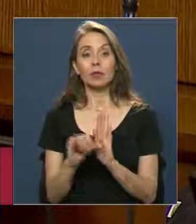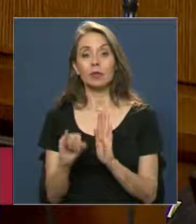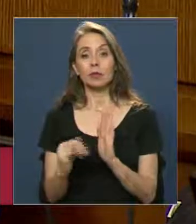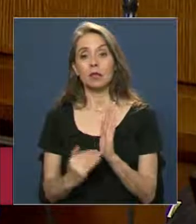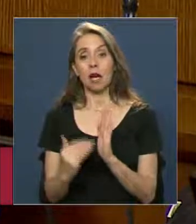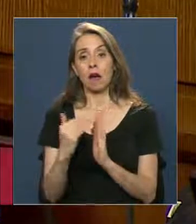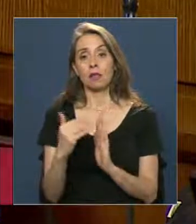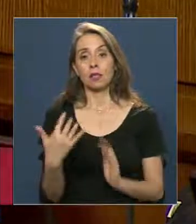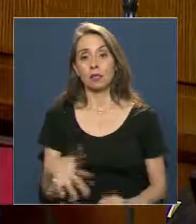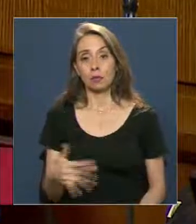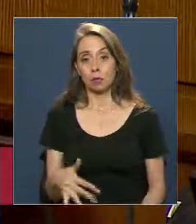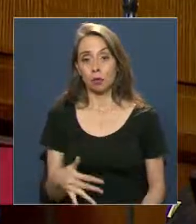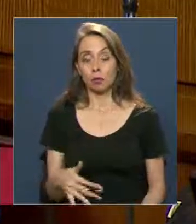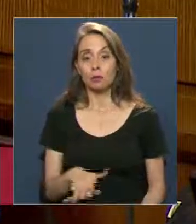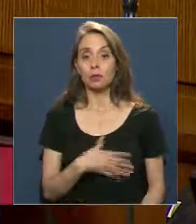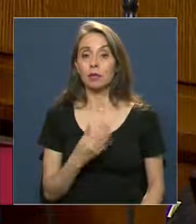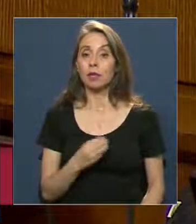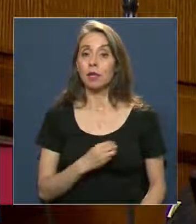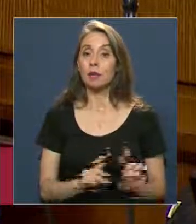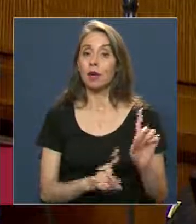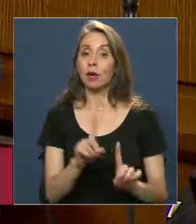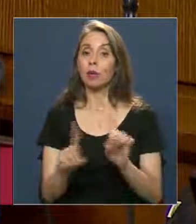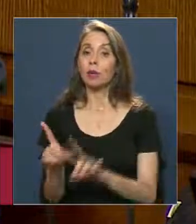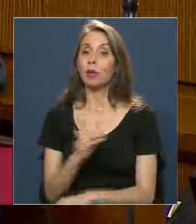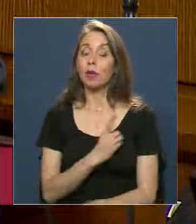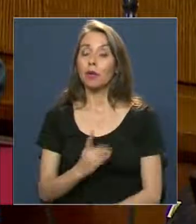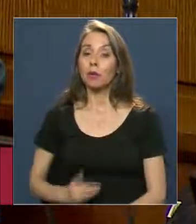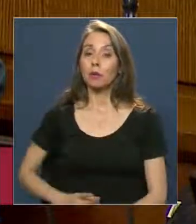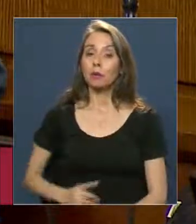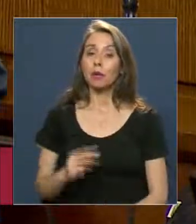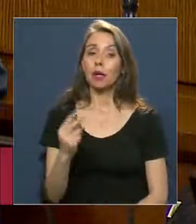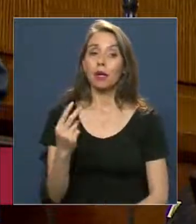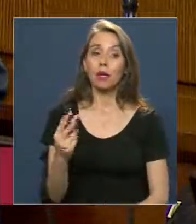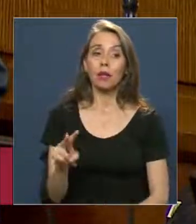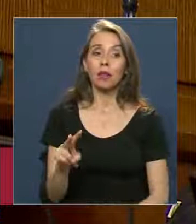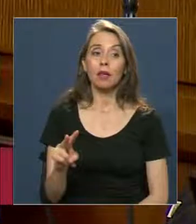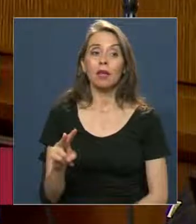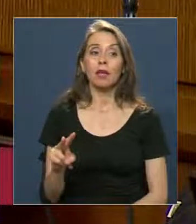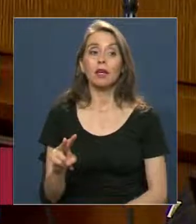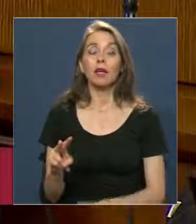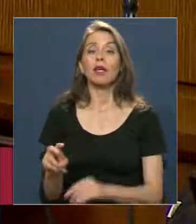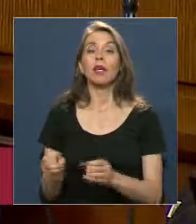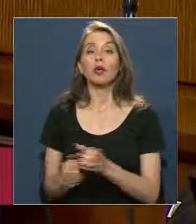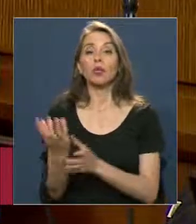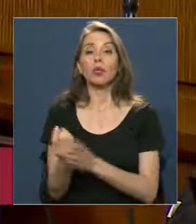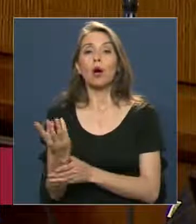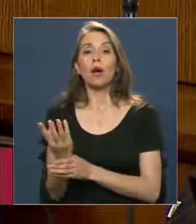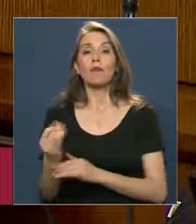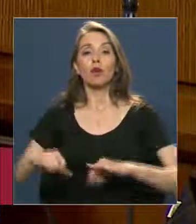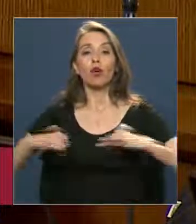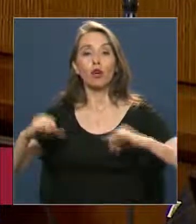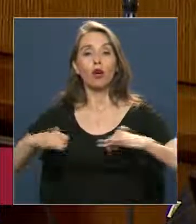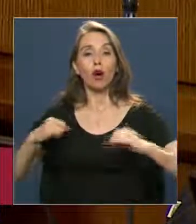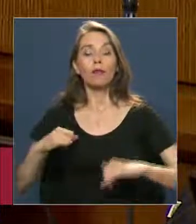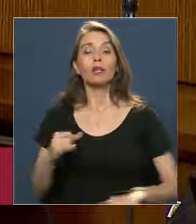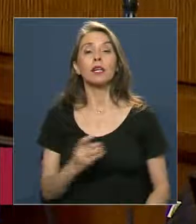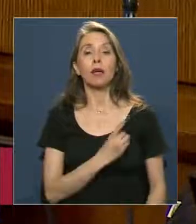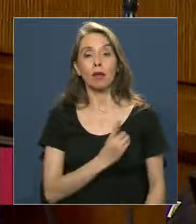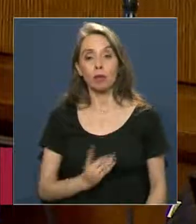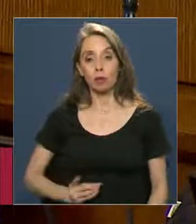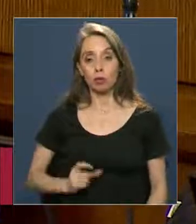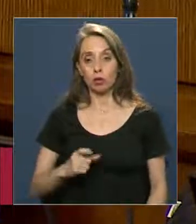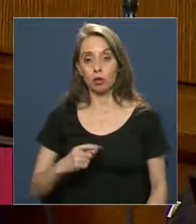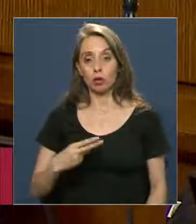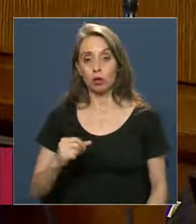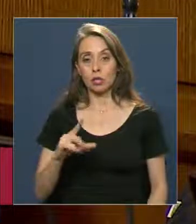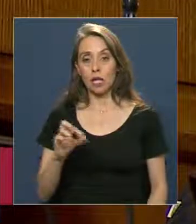importante. Lamento que algunos parlamentarios que son de la oleada joven de la derecha, como el parlamentario Schalper,